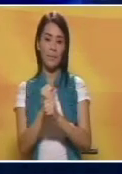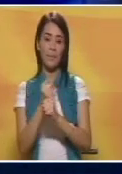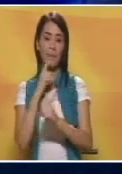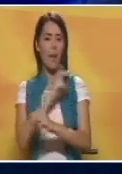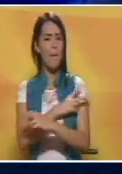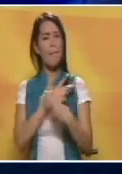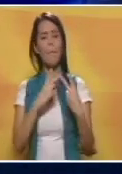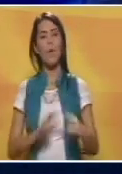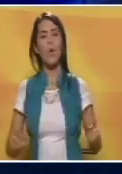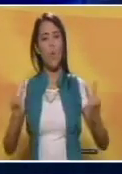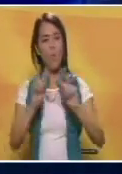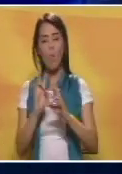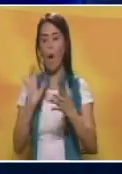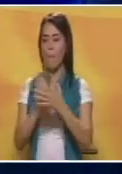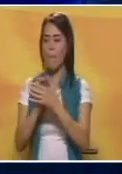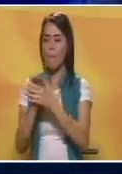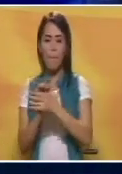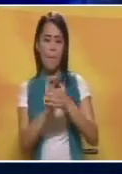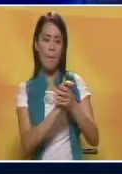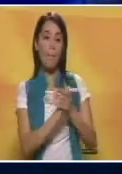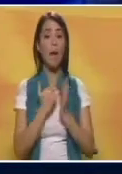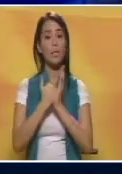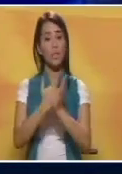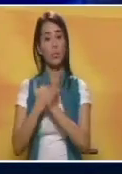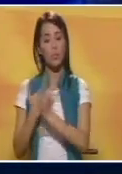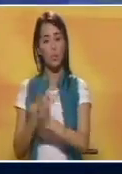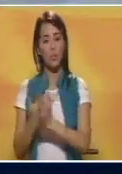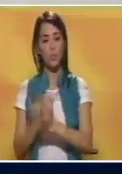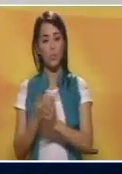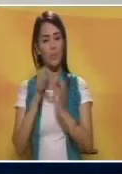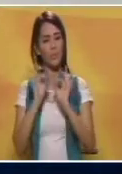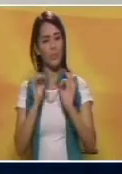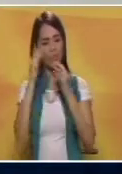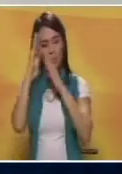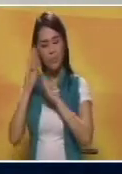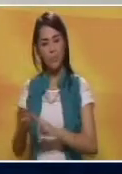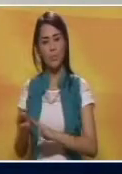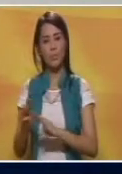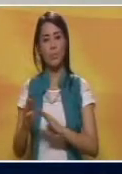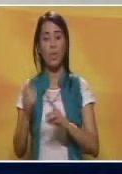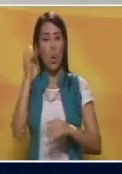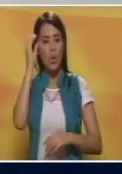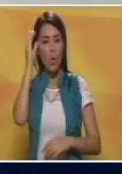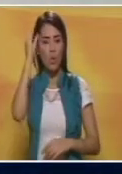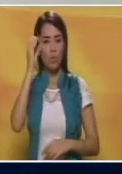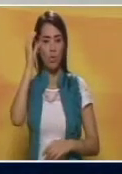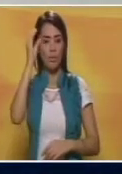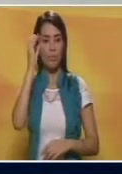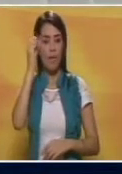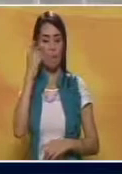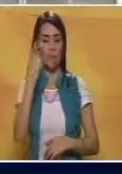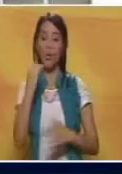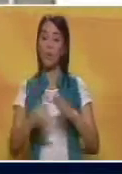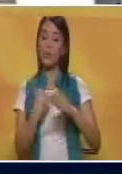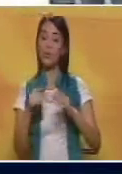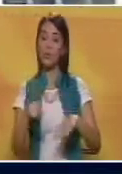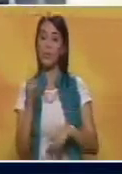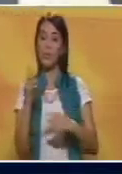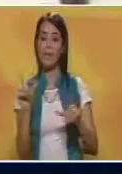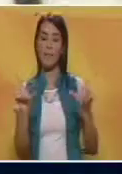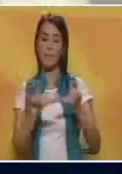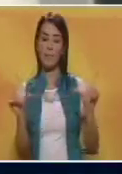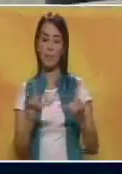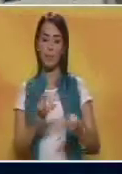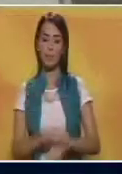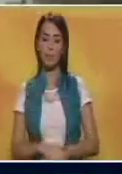valores de compañerismo y solidaridad dejando como legado sus indiscutibles conocimientos en la industria de la televisión que bajo su